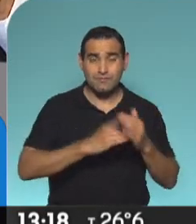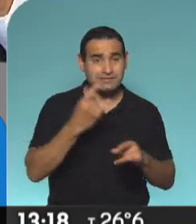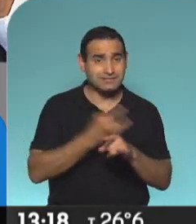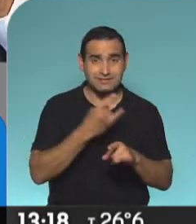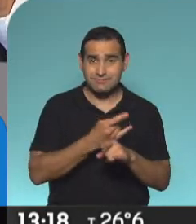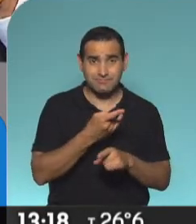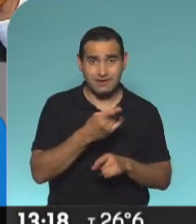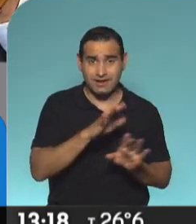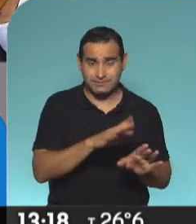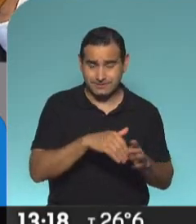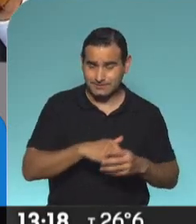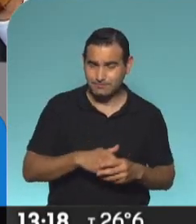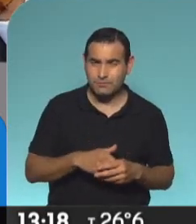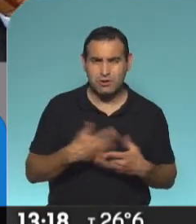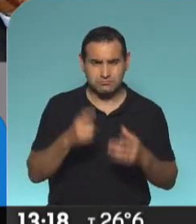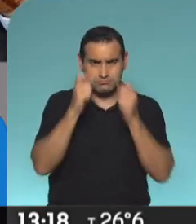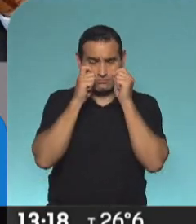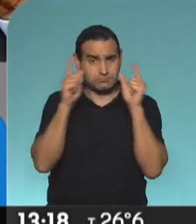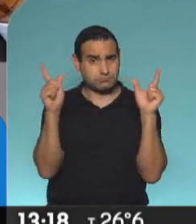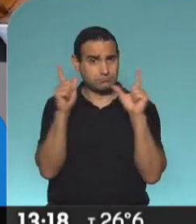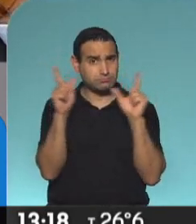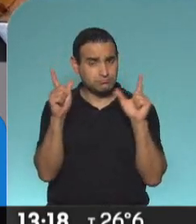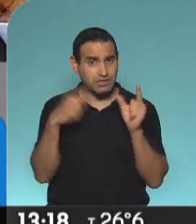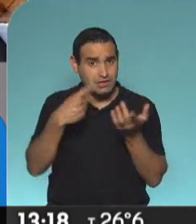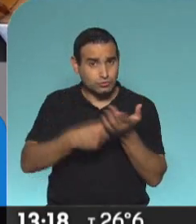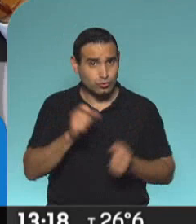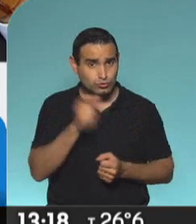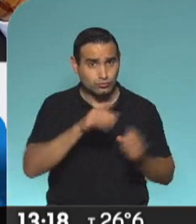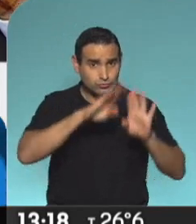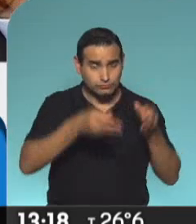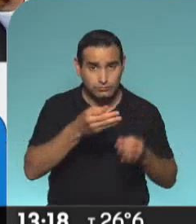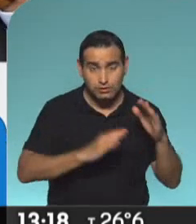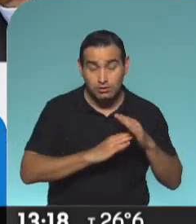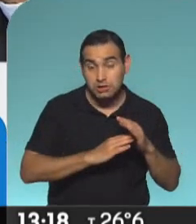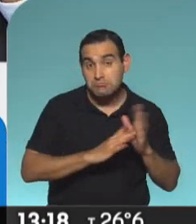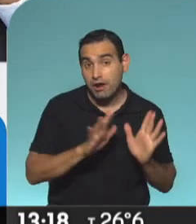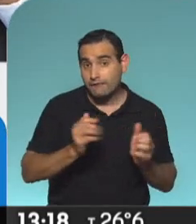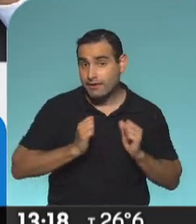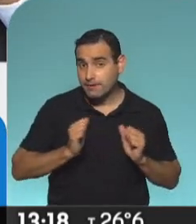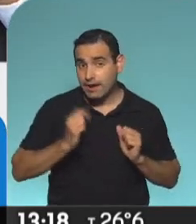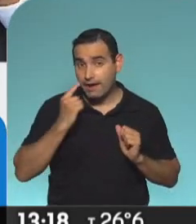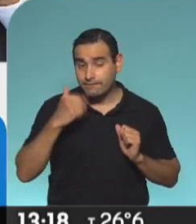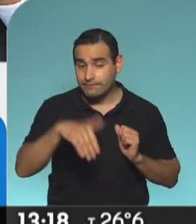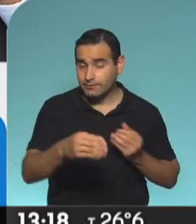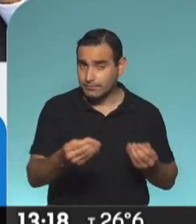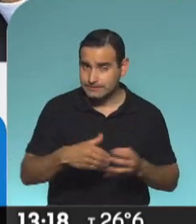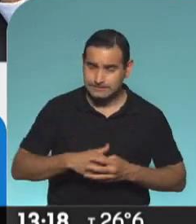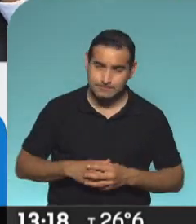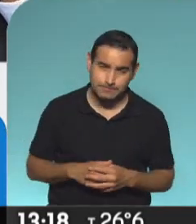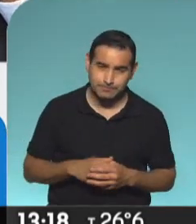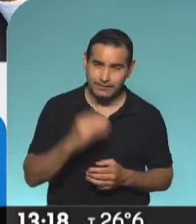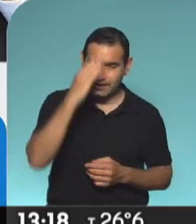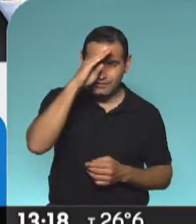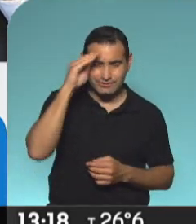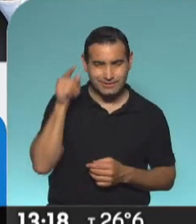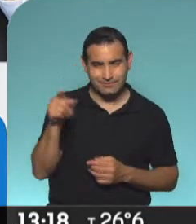sus precedentes. Por eso nos asombra la medida que adoptaron ayer y bueno, estamos expectantes respecto del fondo de la cuestión. Alejandro, Silvia, el